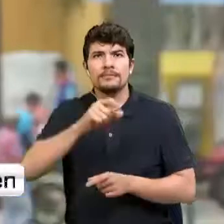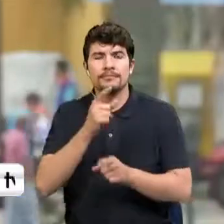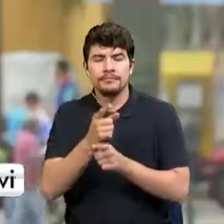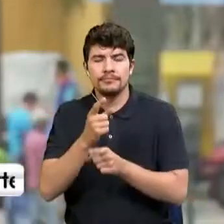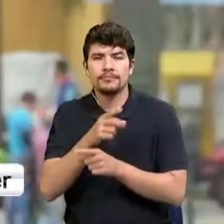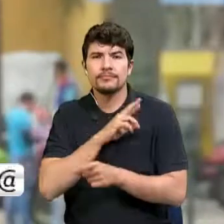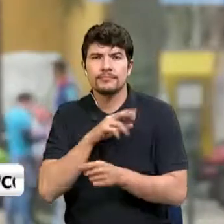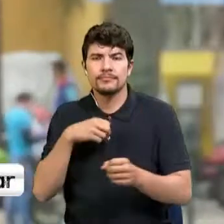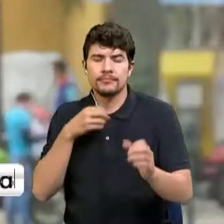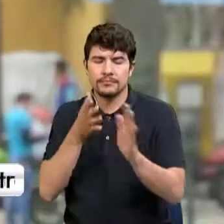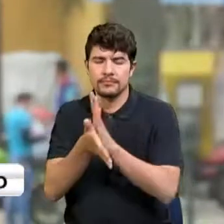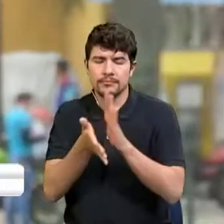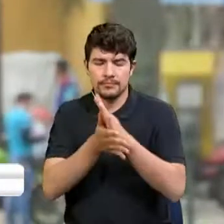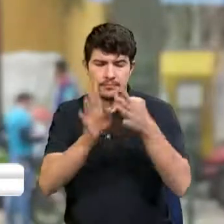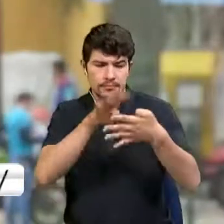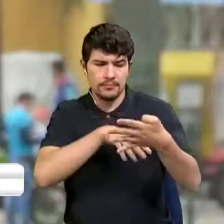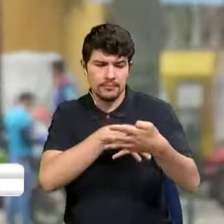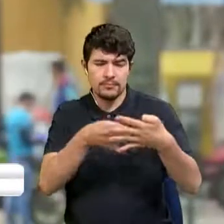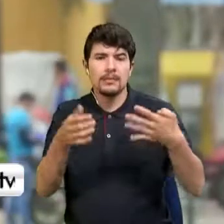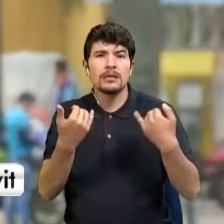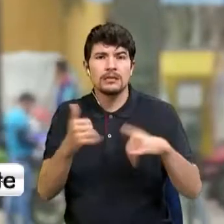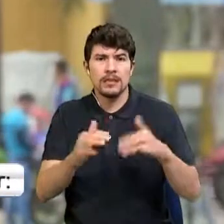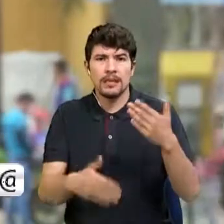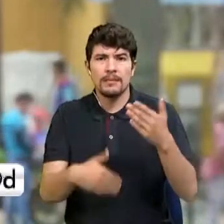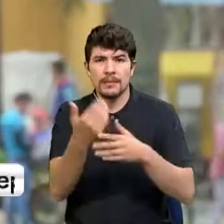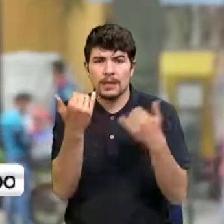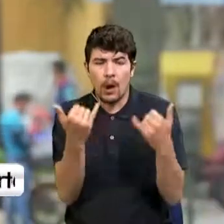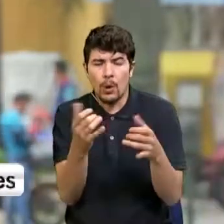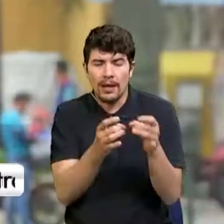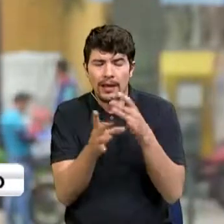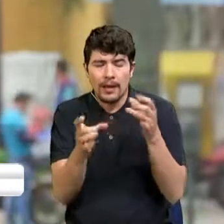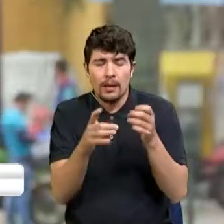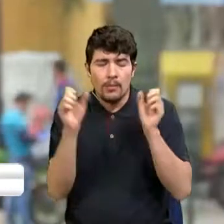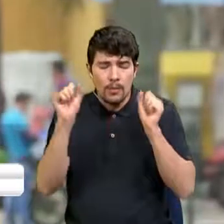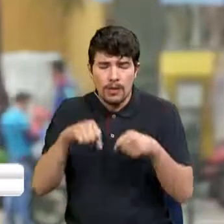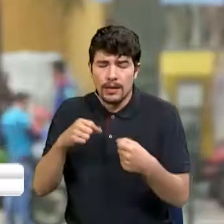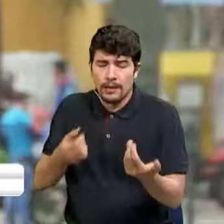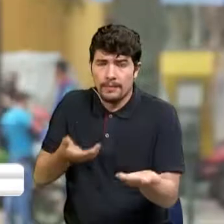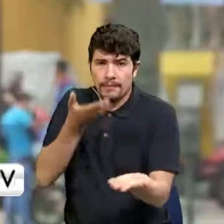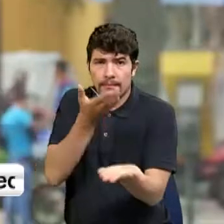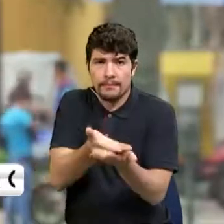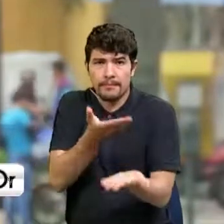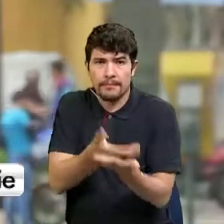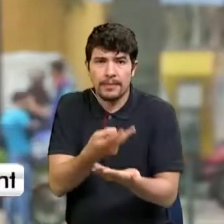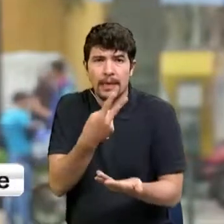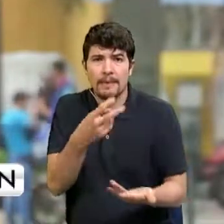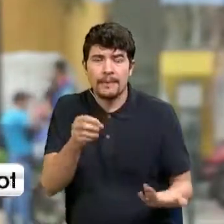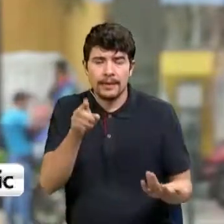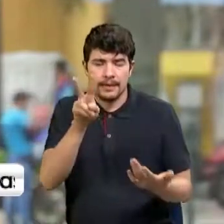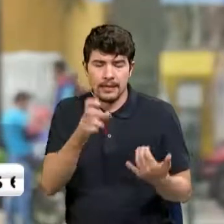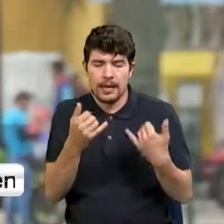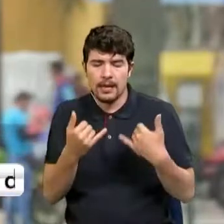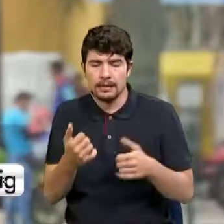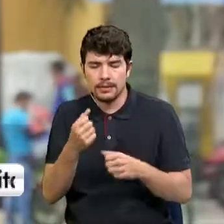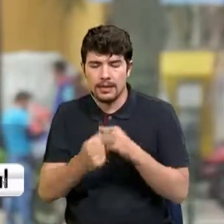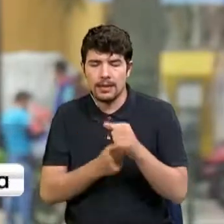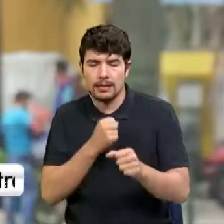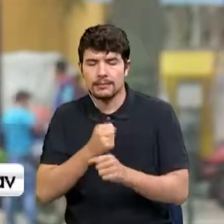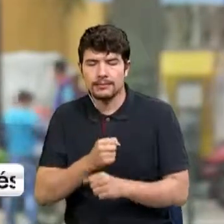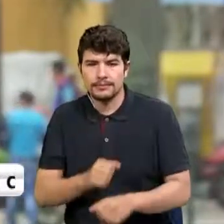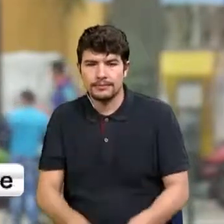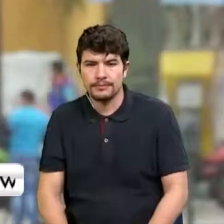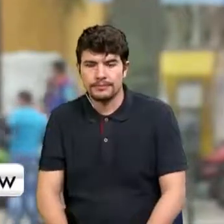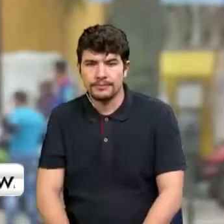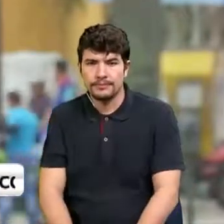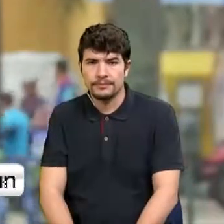hoy les contamos que según el calendario tributario ya inician las fechas para la declaración de renta 2017 del período gravable correspondiente